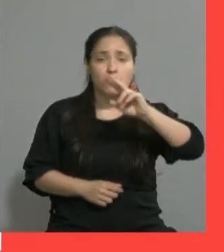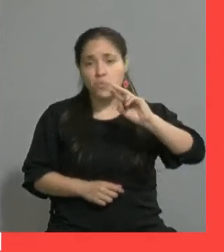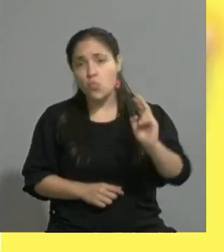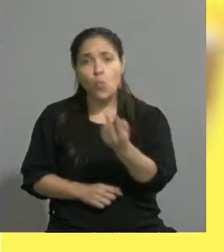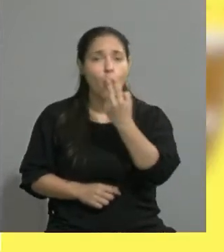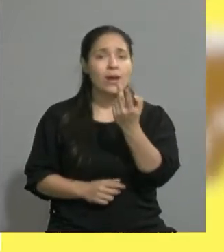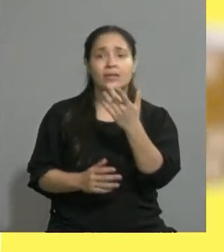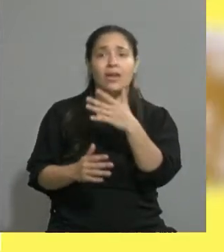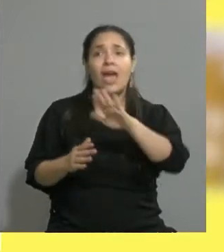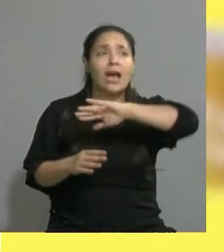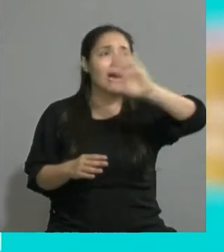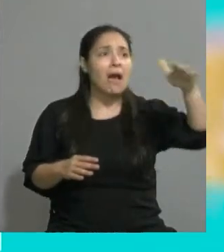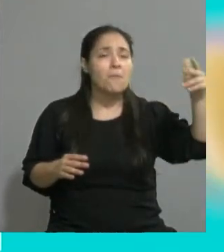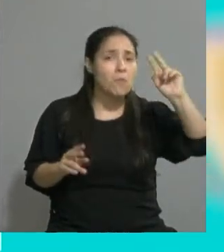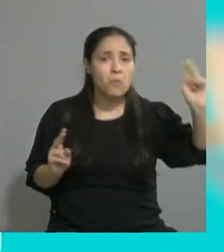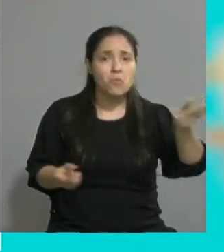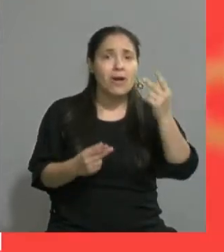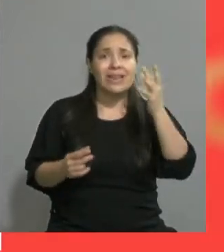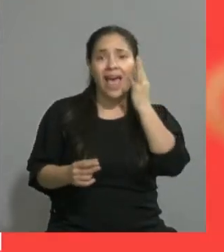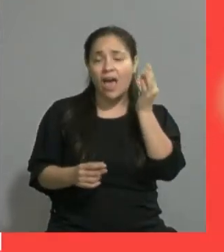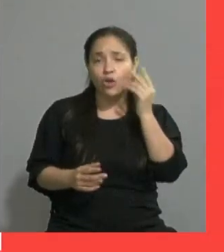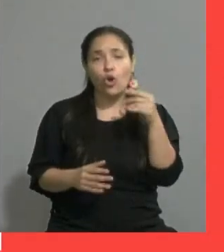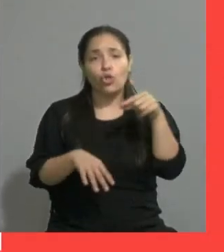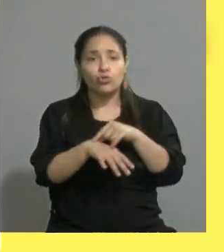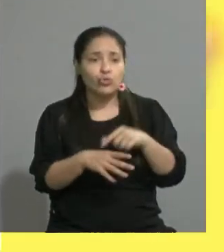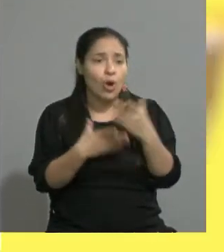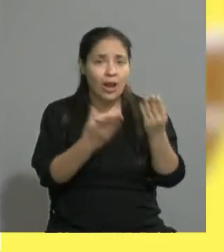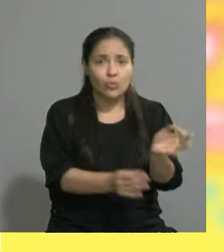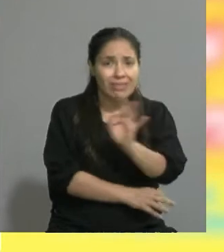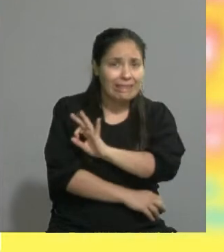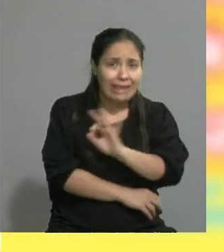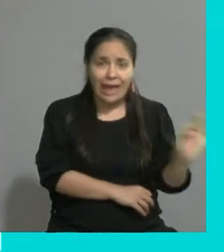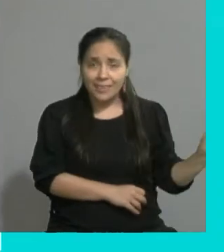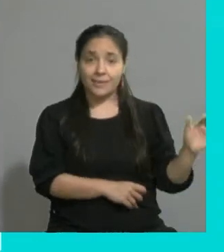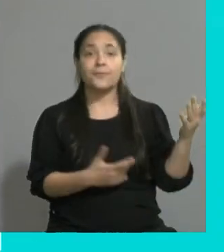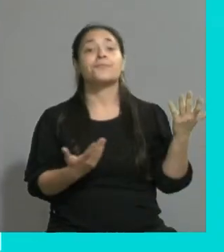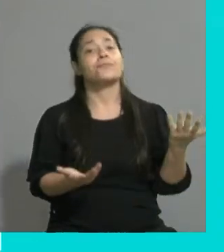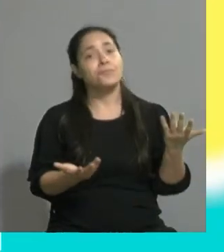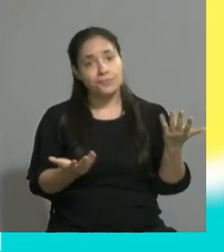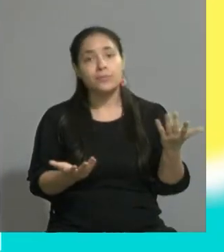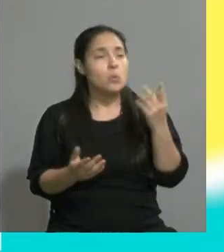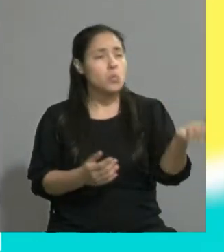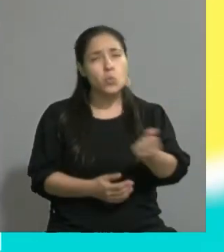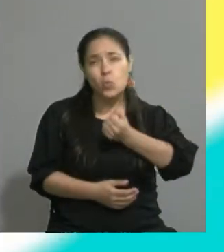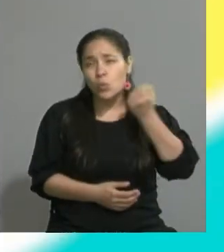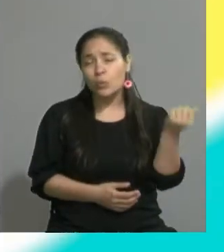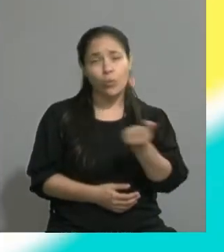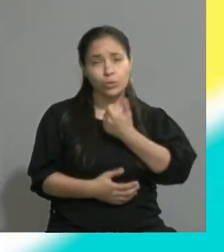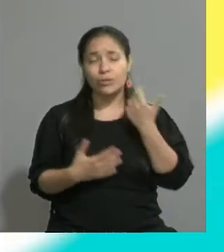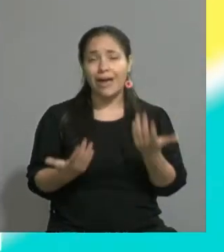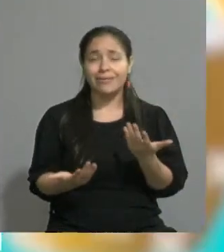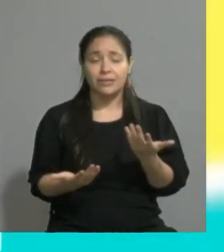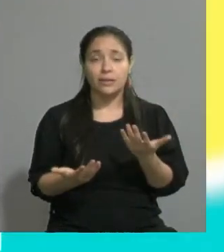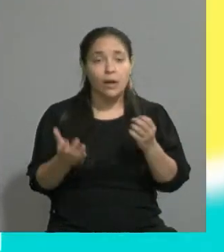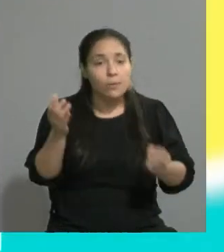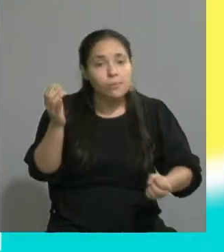en el piedemonte sin herradura, sin atención médica. Entonces acá es fundamental la